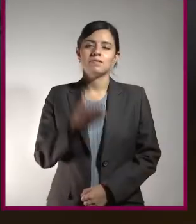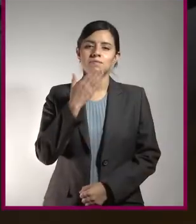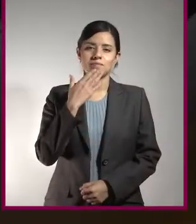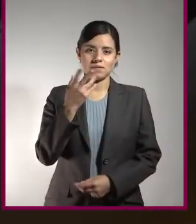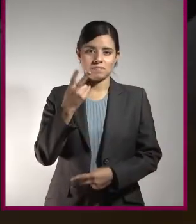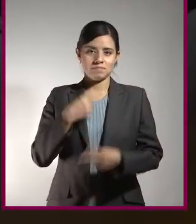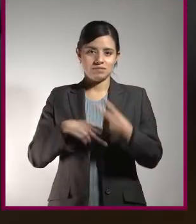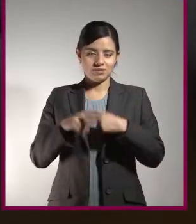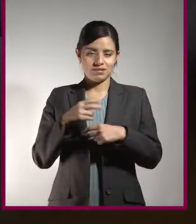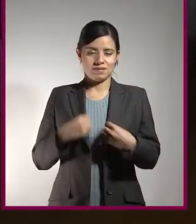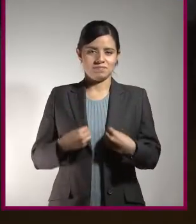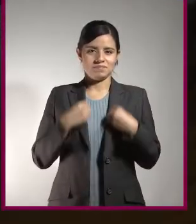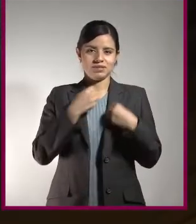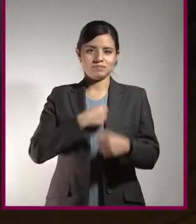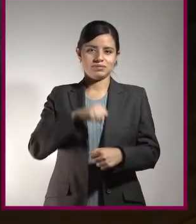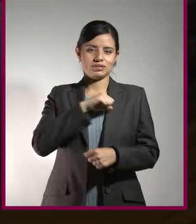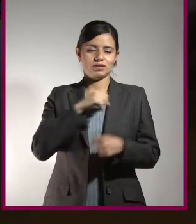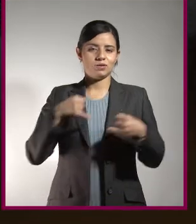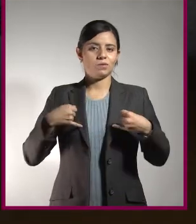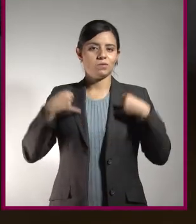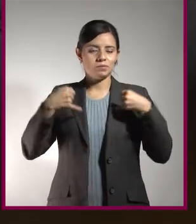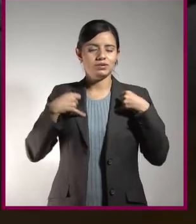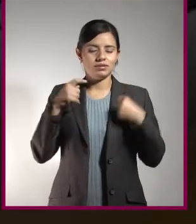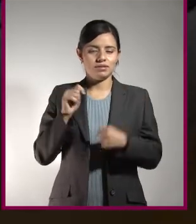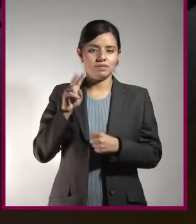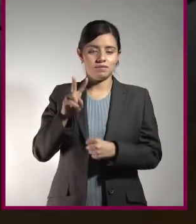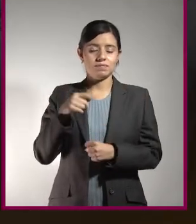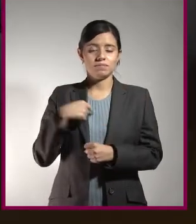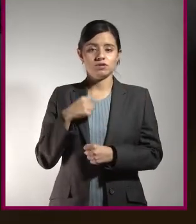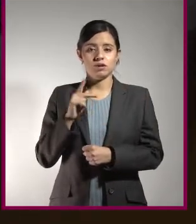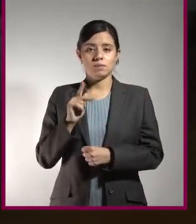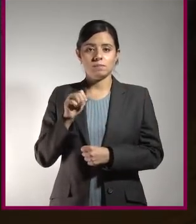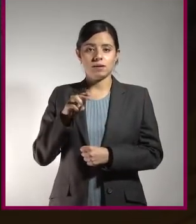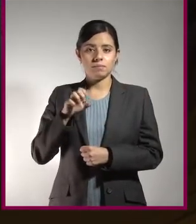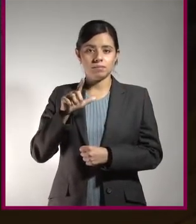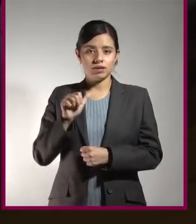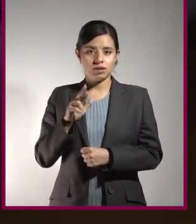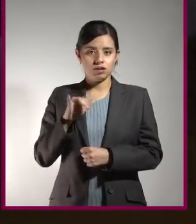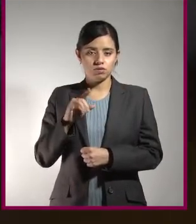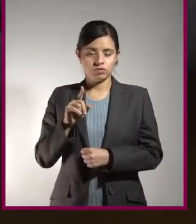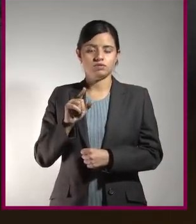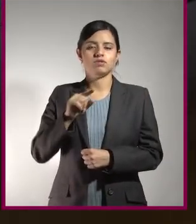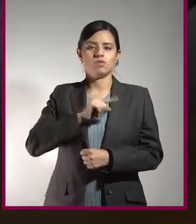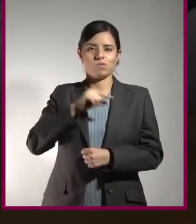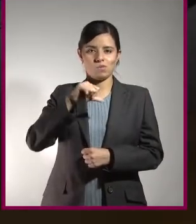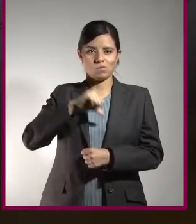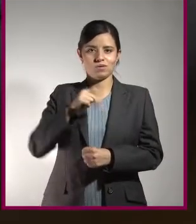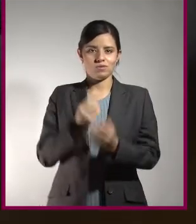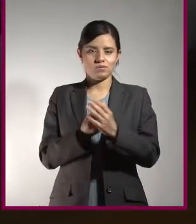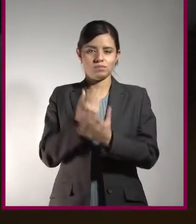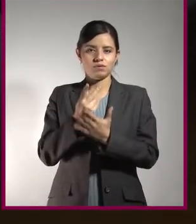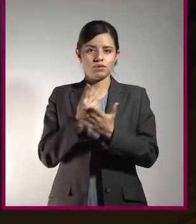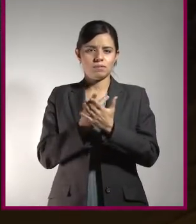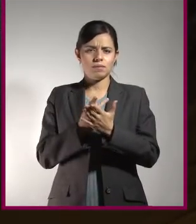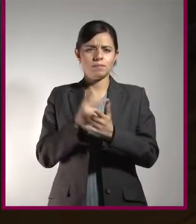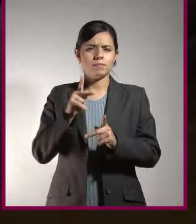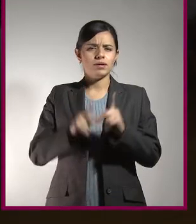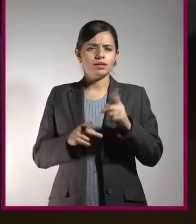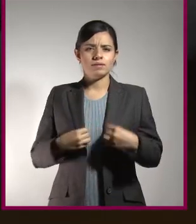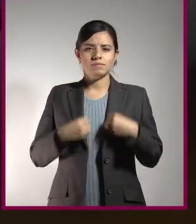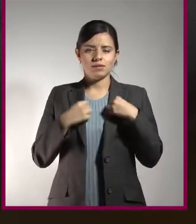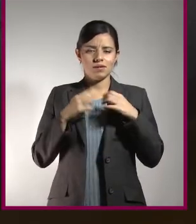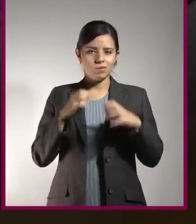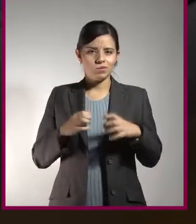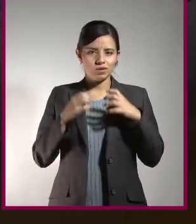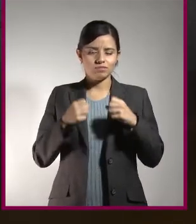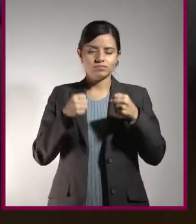Les doy la bienvenida a Vida Saludable de Jóvenes en TV. Yo soy Pamela Ruz y hoy tenemos un nuevo programa de la sección Cuidado Personal,